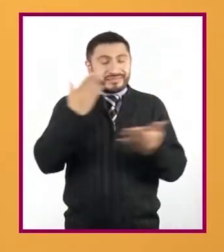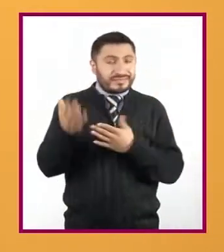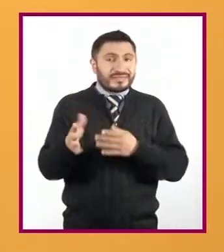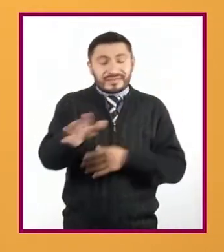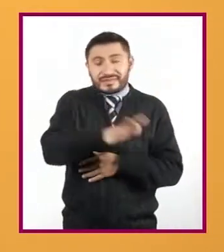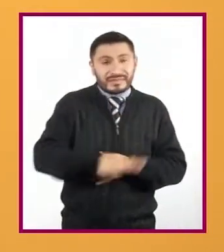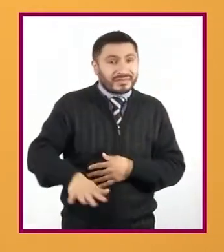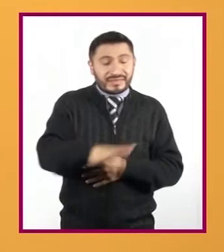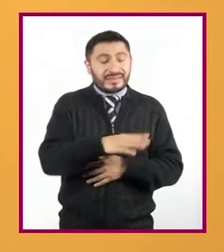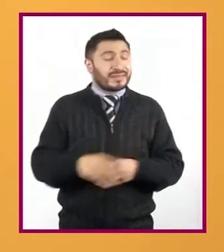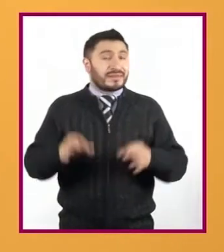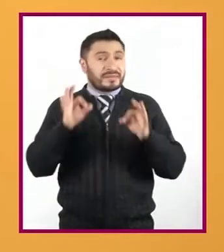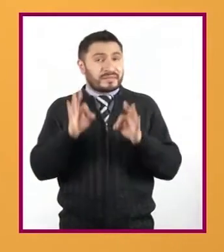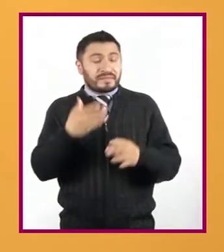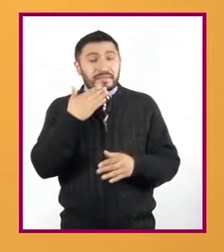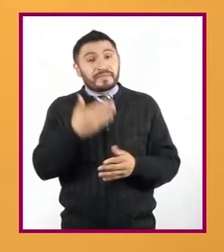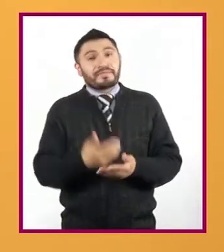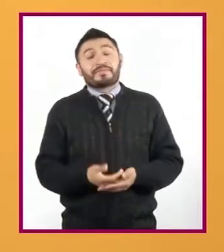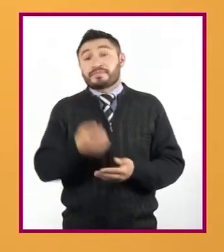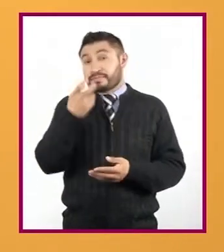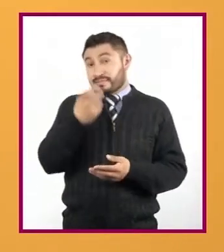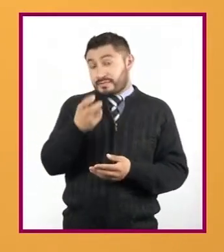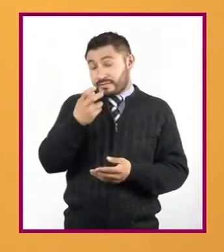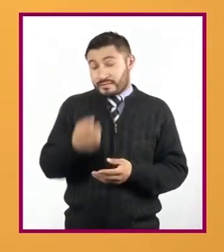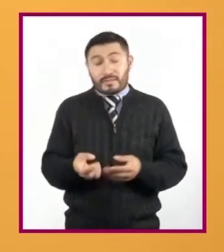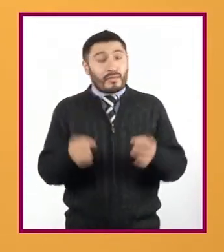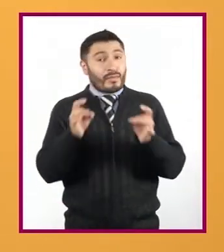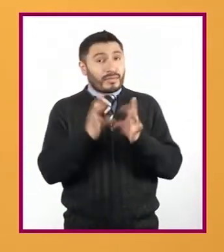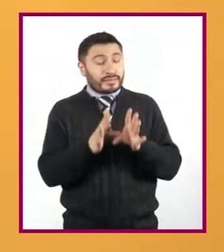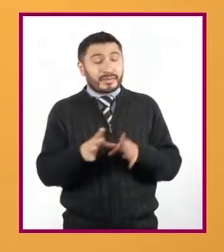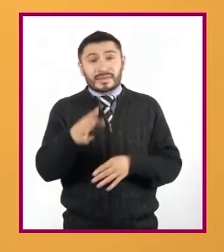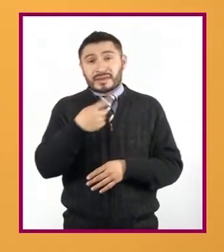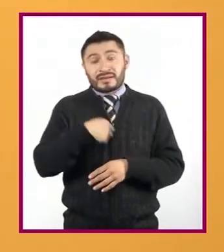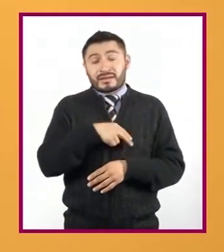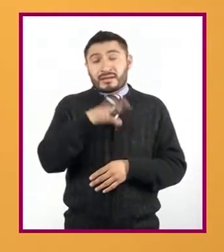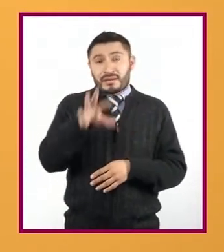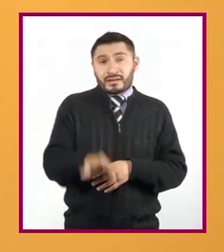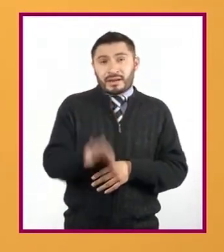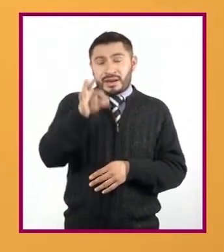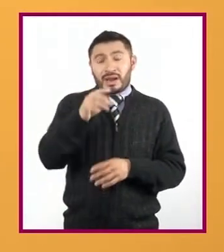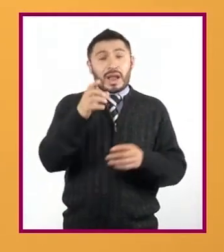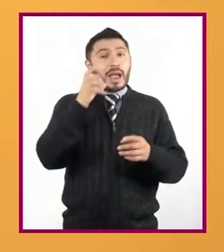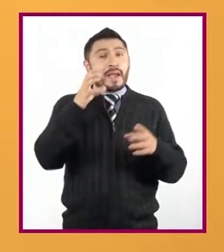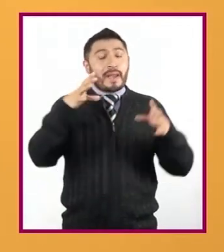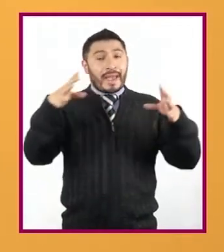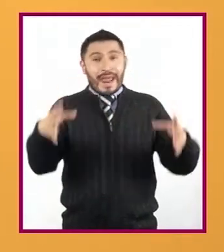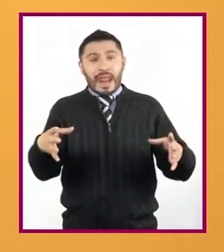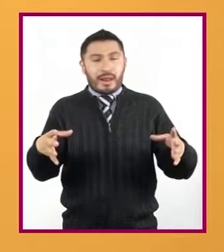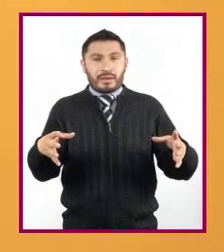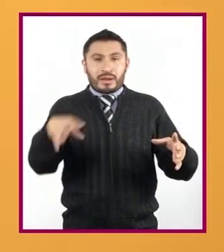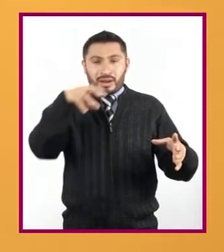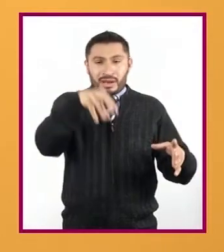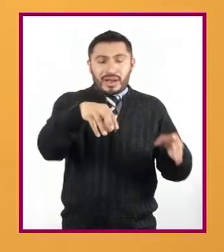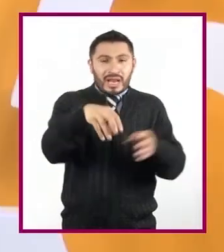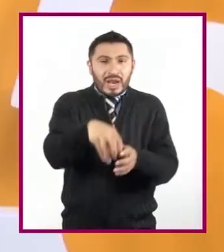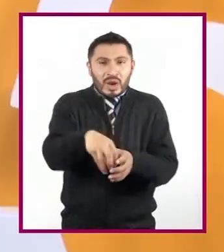población completa. En estos casos, vamos a seleccionar una muestra de la población de